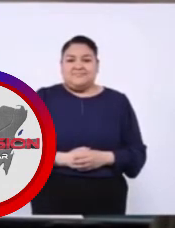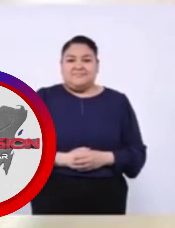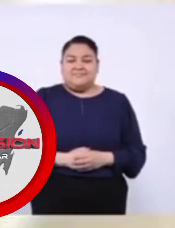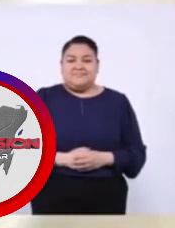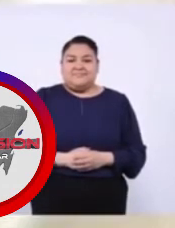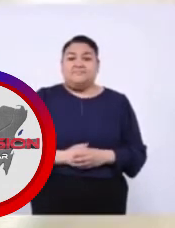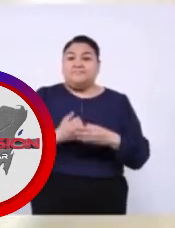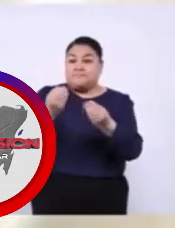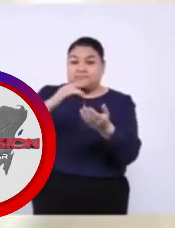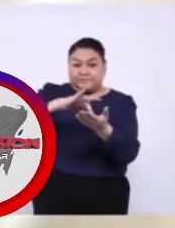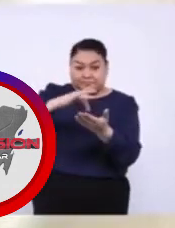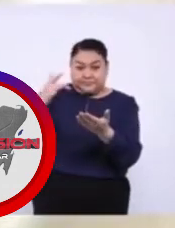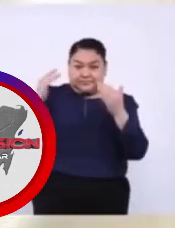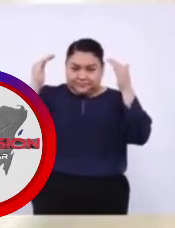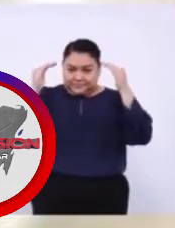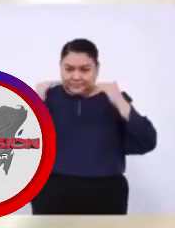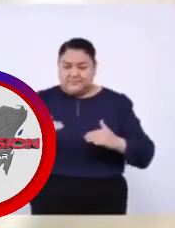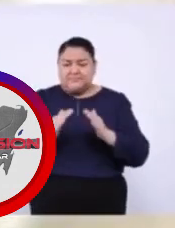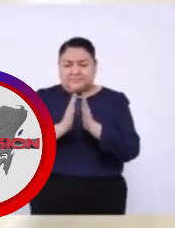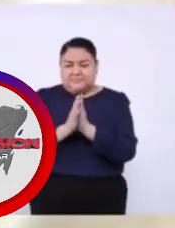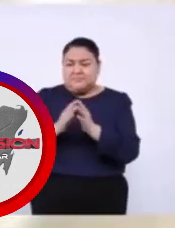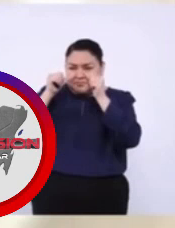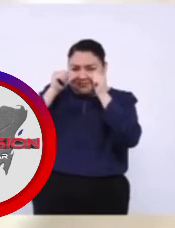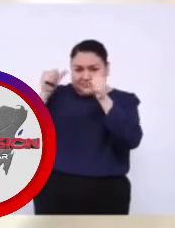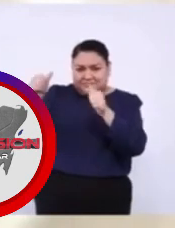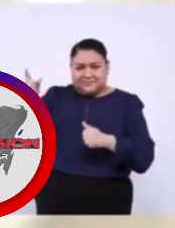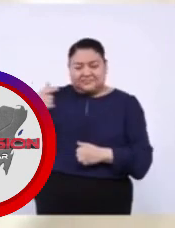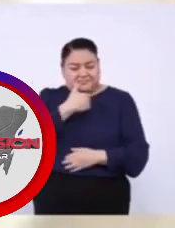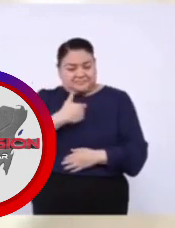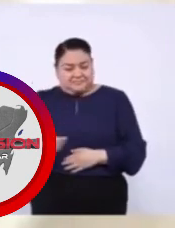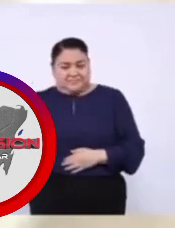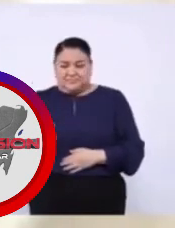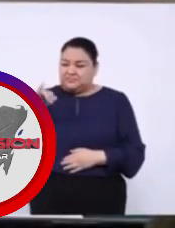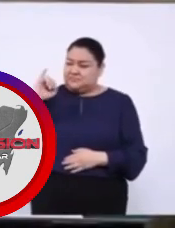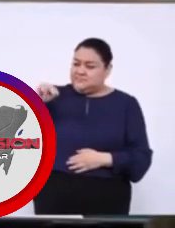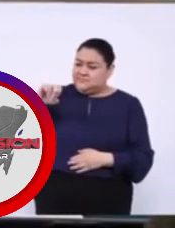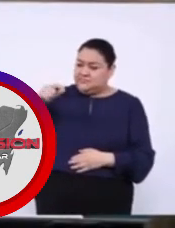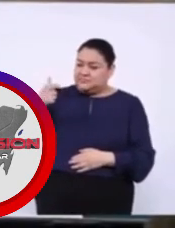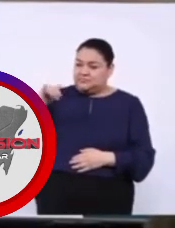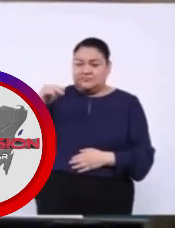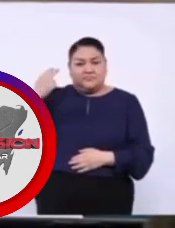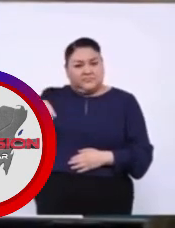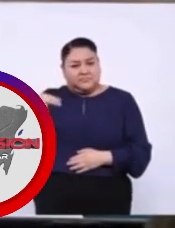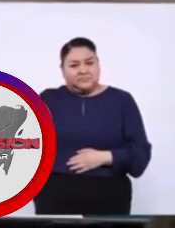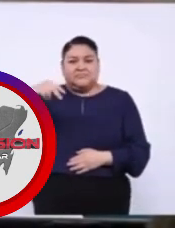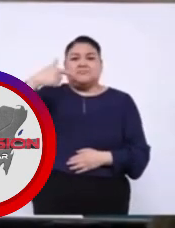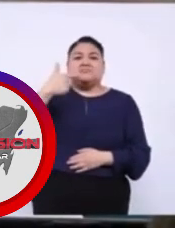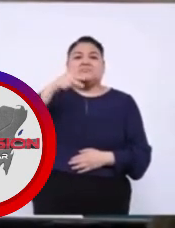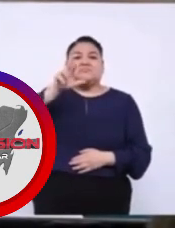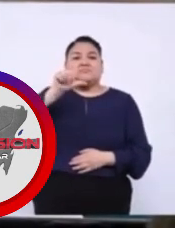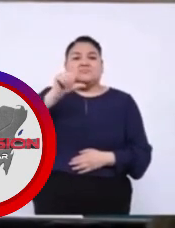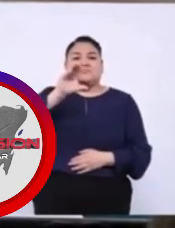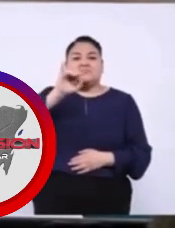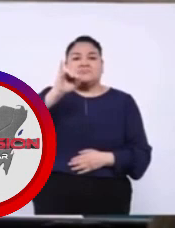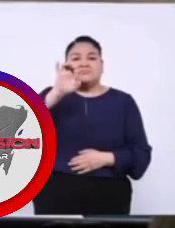este grupo la prevalencia pasó de 26.4% en 2018 a 35.5% en